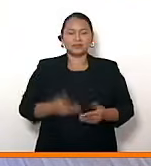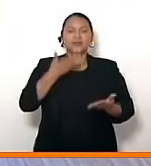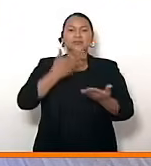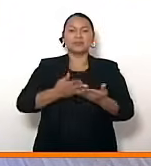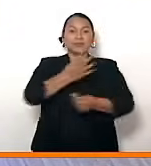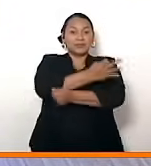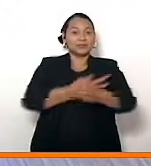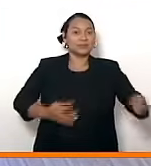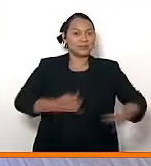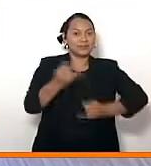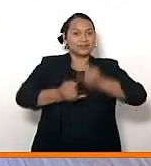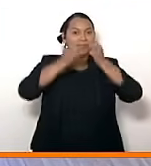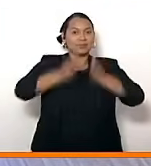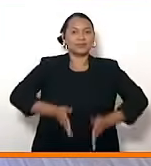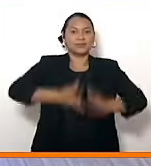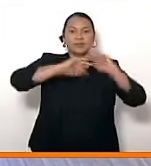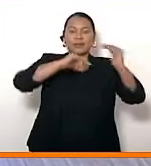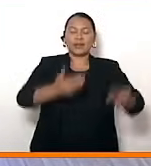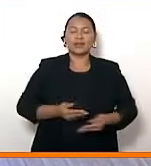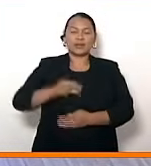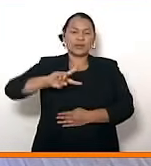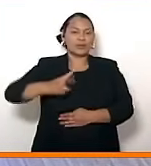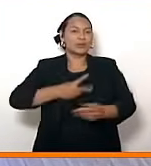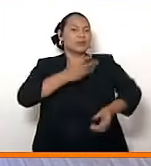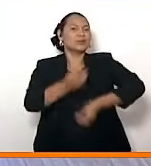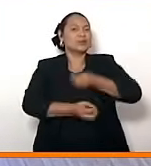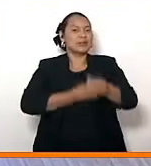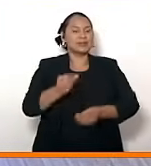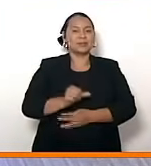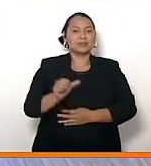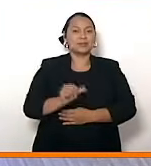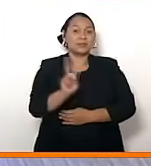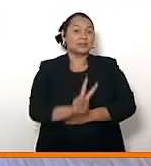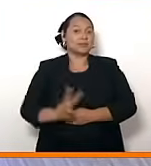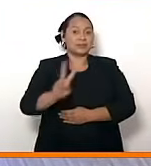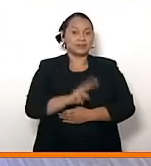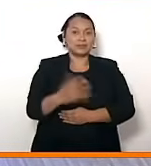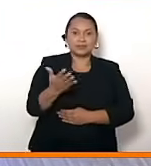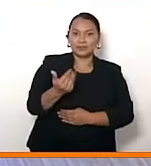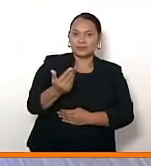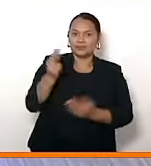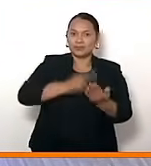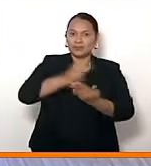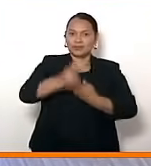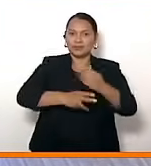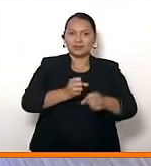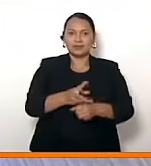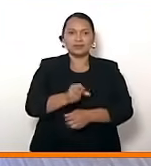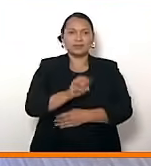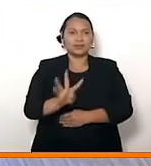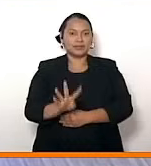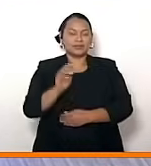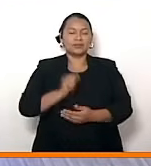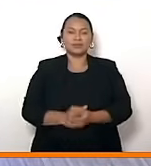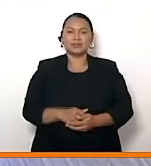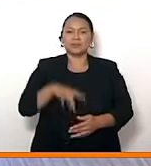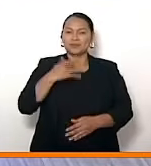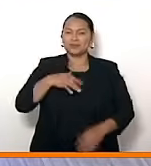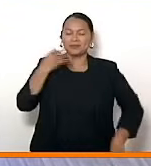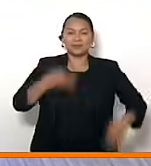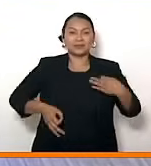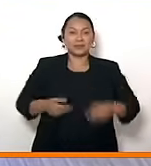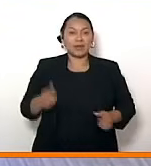Buenas tardes, jugadores. Bienvenidos a este nuestro segundo sorteo de hoy, viernes 15 de noviembre del 2024. Contenta de